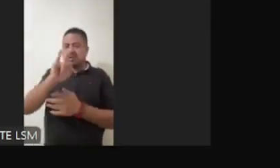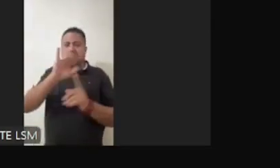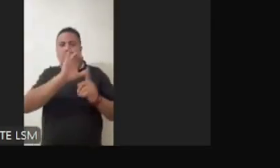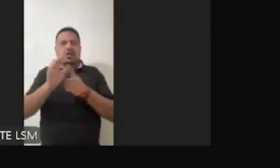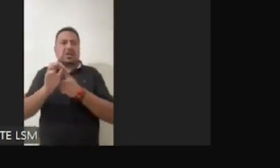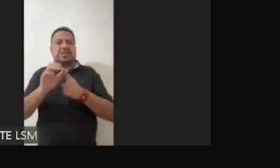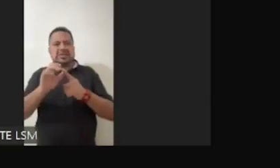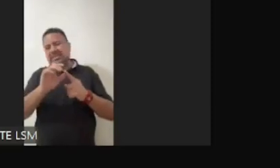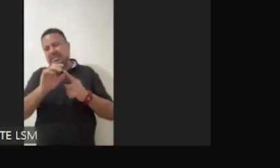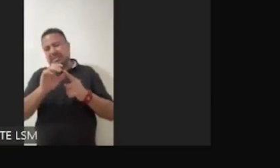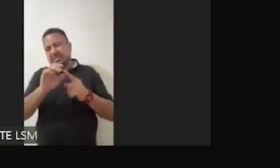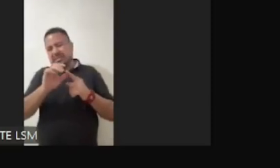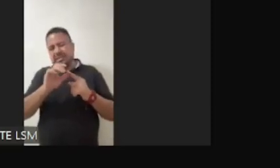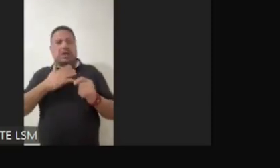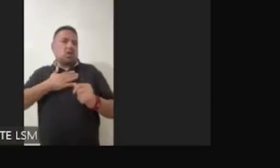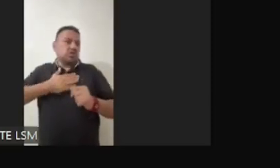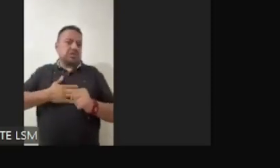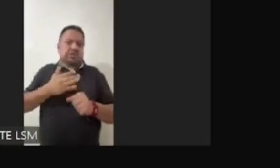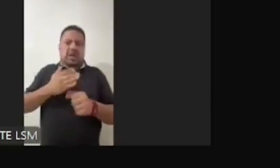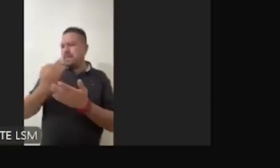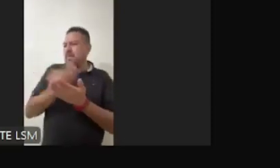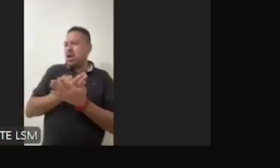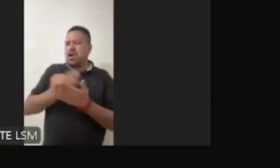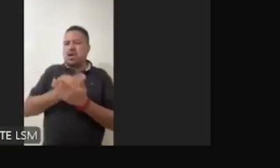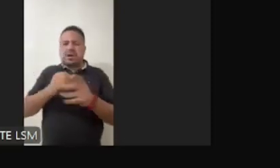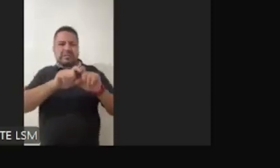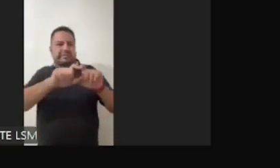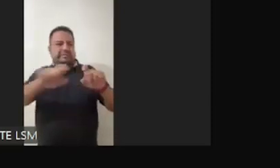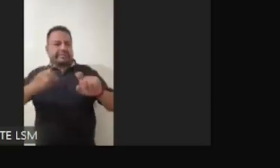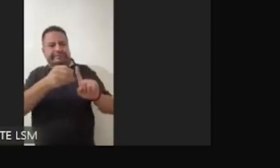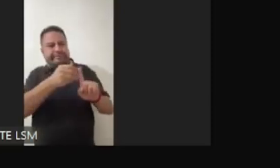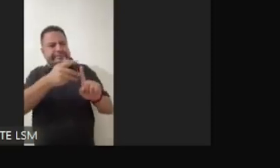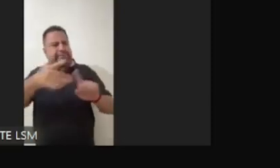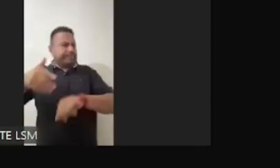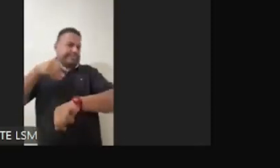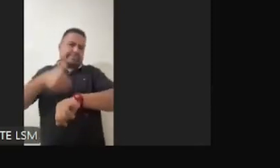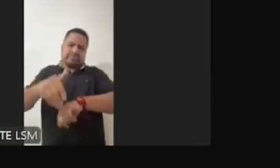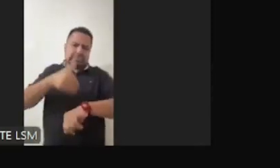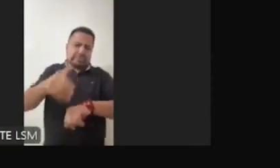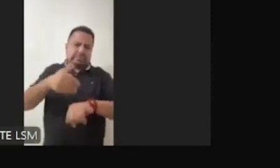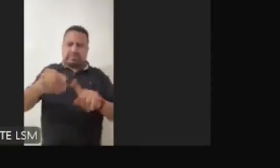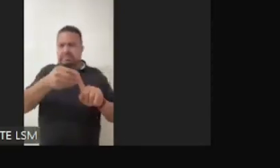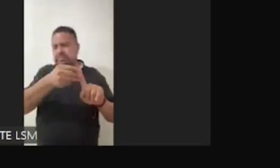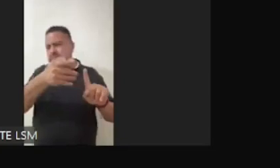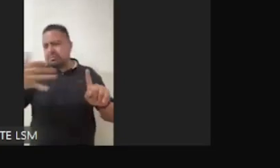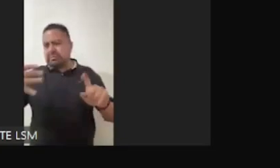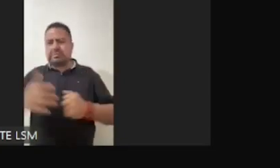justicia de Morena en el expediente cnhj gu r-